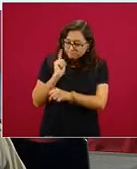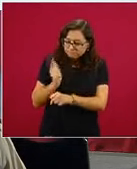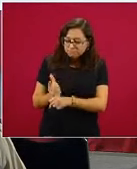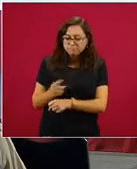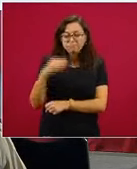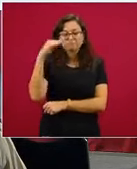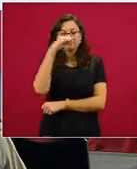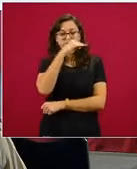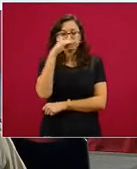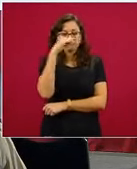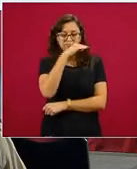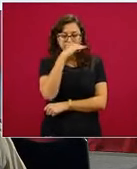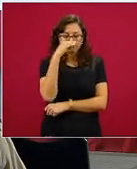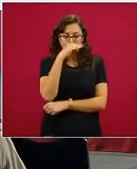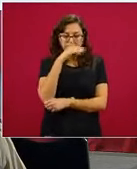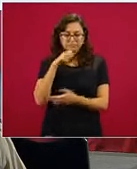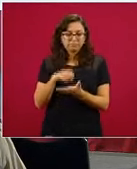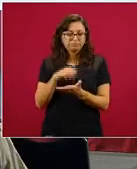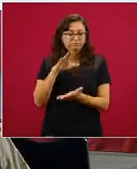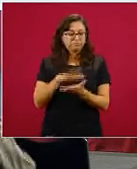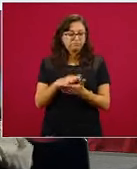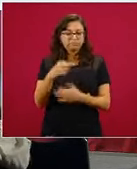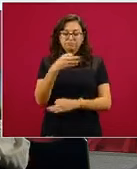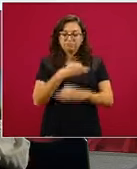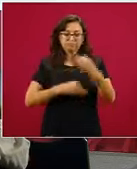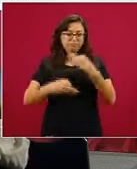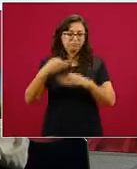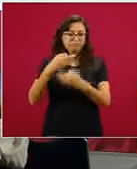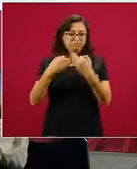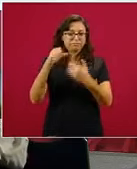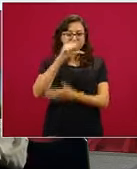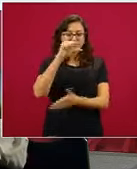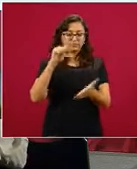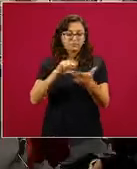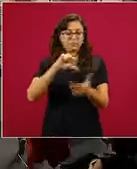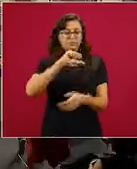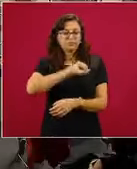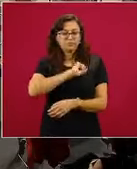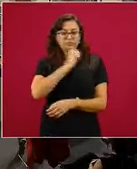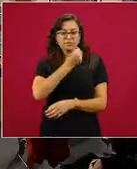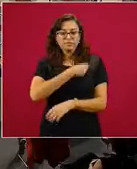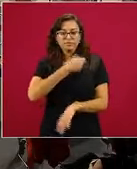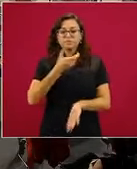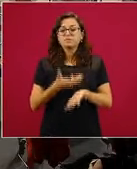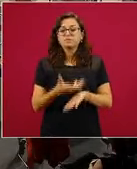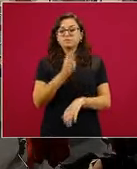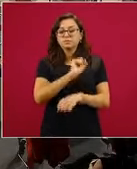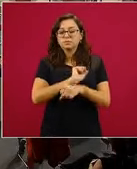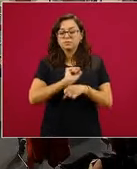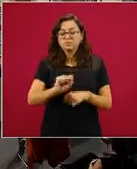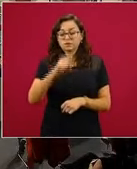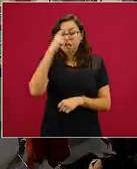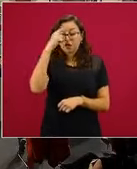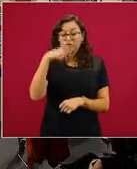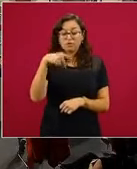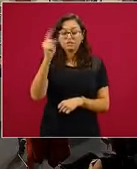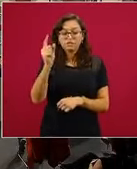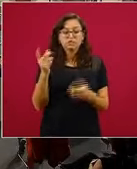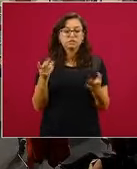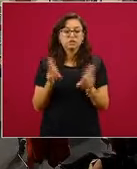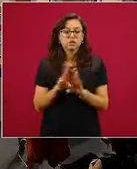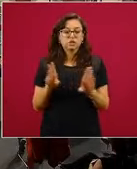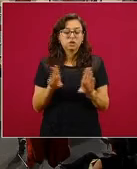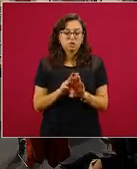es gratuito, está en todas las unidades de salud, es muy sencillo y no es invasivo. El diagnóstico se hace principalmente